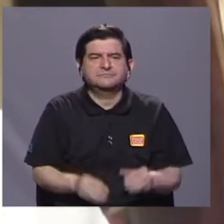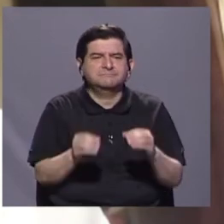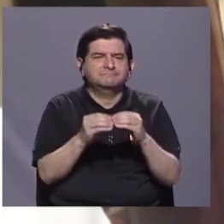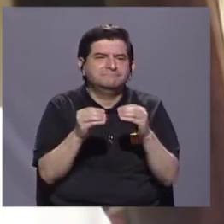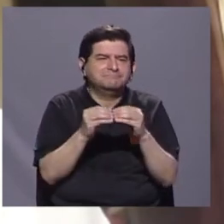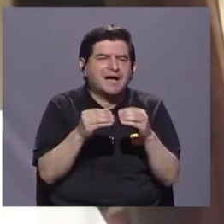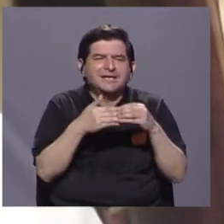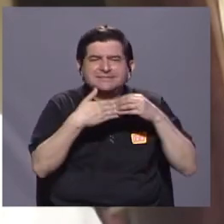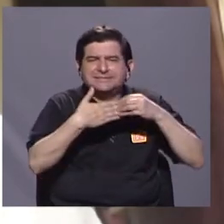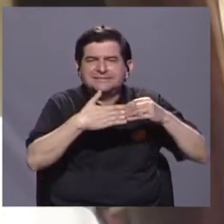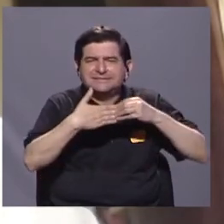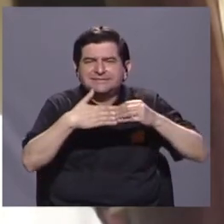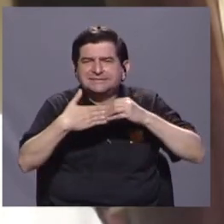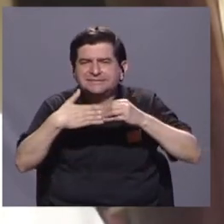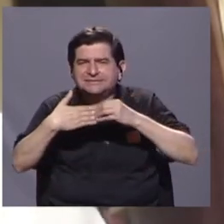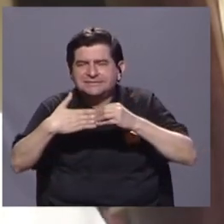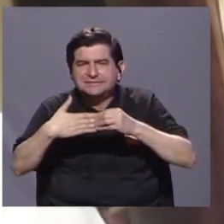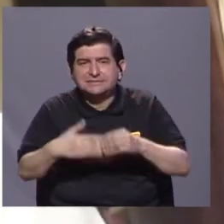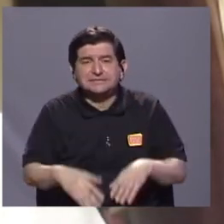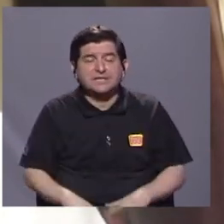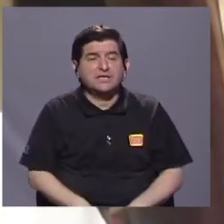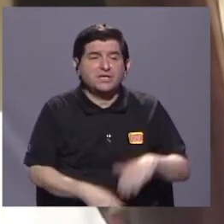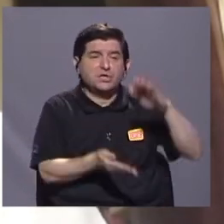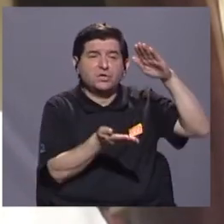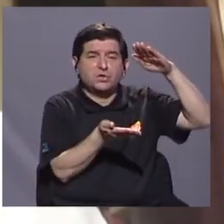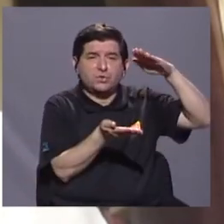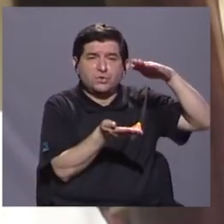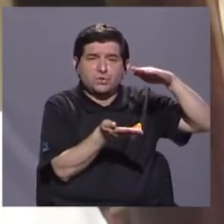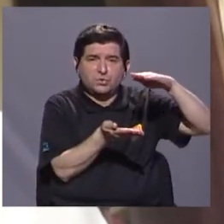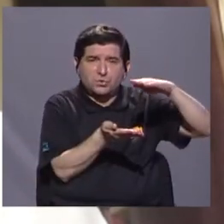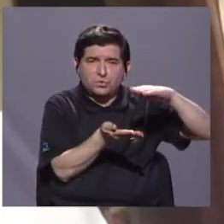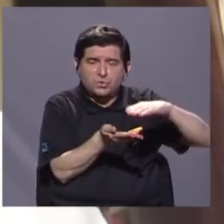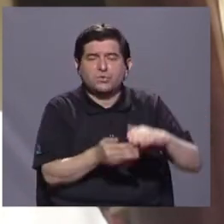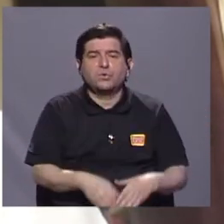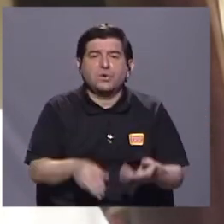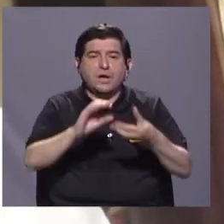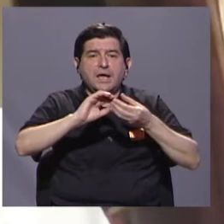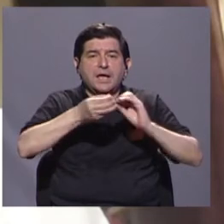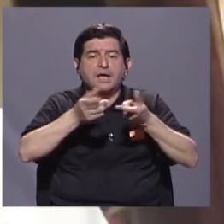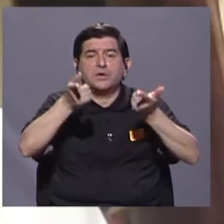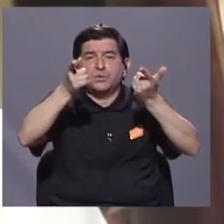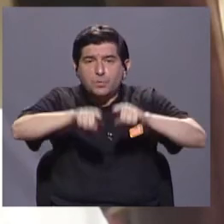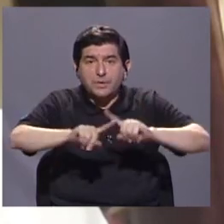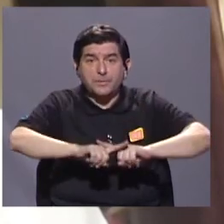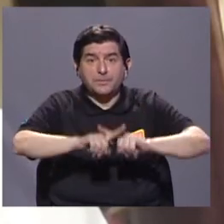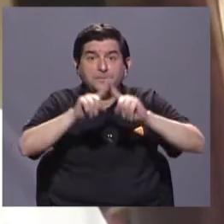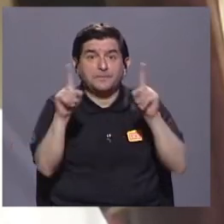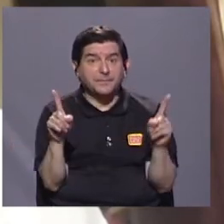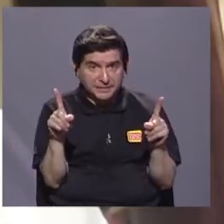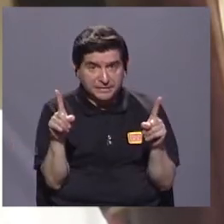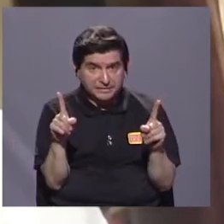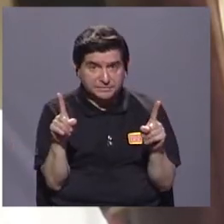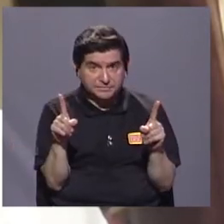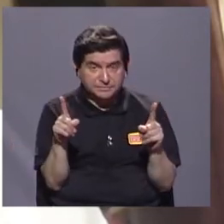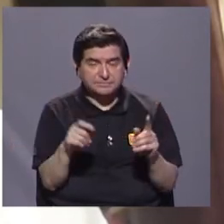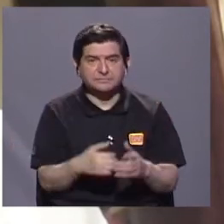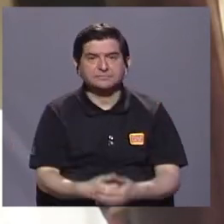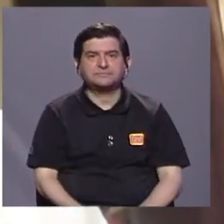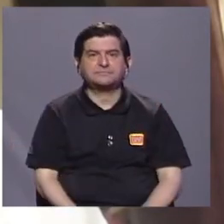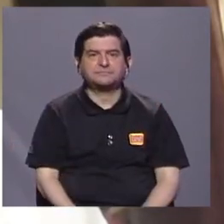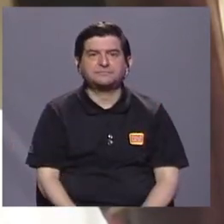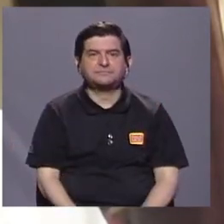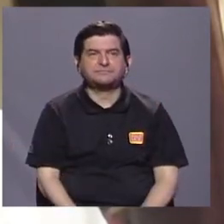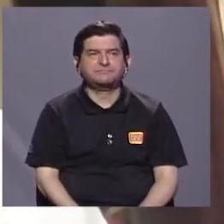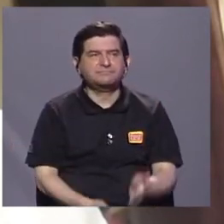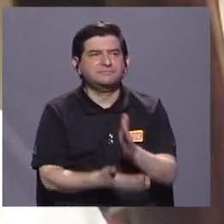flexibilidades y tendimos a una baja significativa en la cantidad de casos. Sin embargo, algo